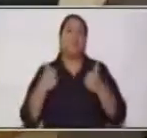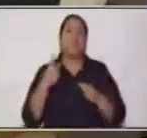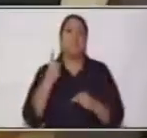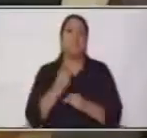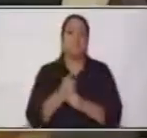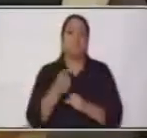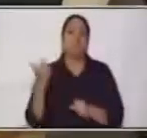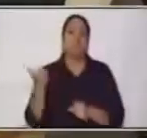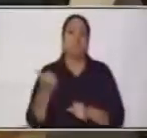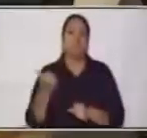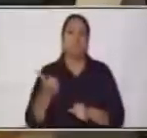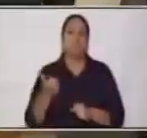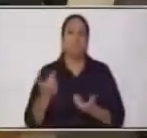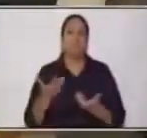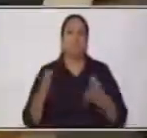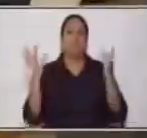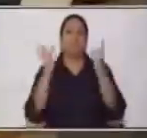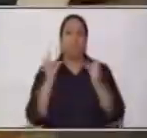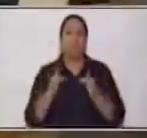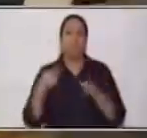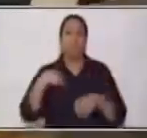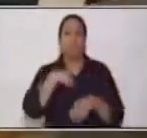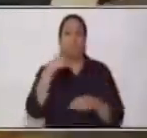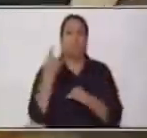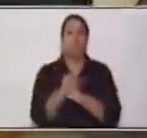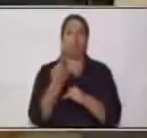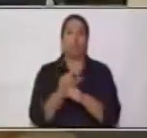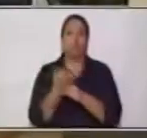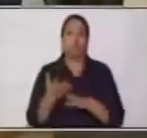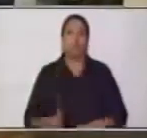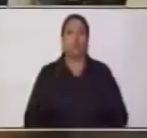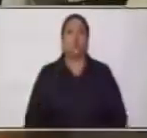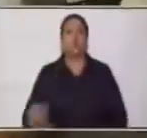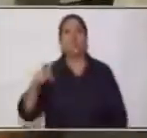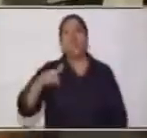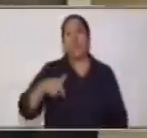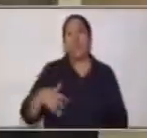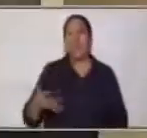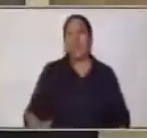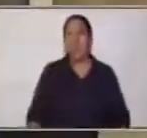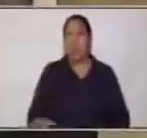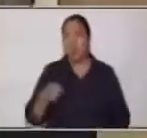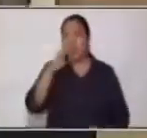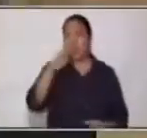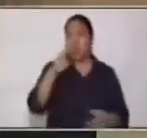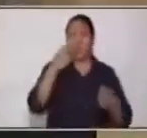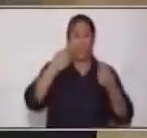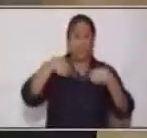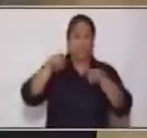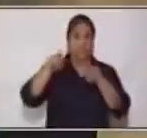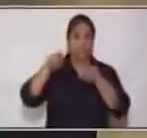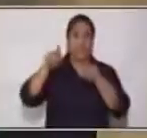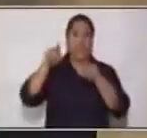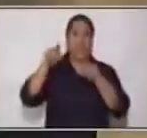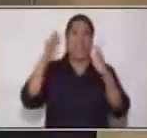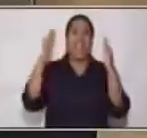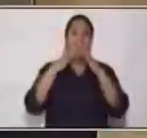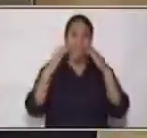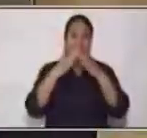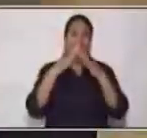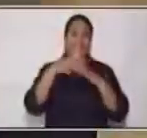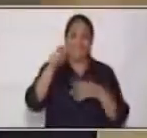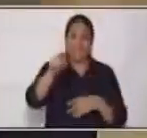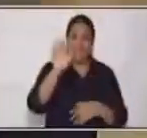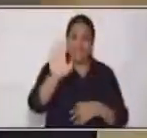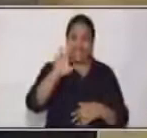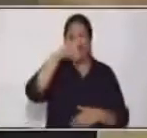que utilizamos. Muy bien, entonces ahora les queda el reto en la casa. En la casa pues también hay que trabajar.